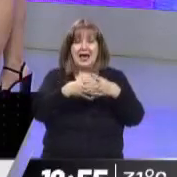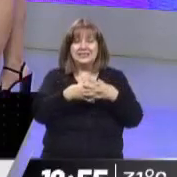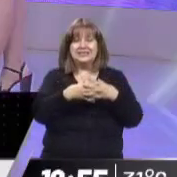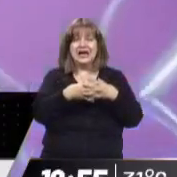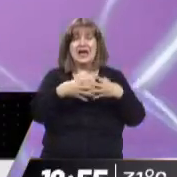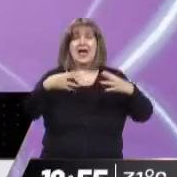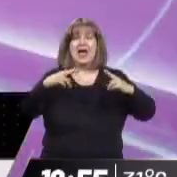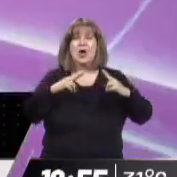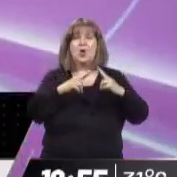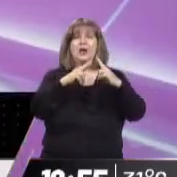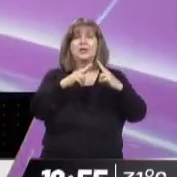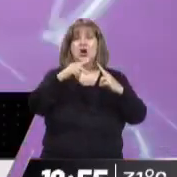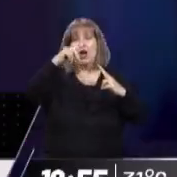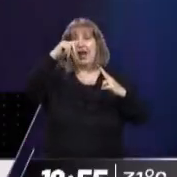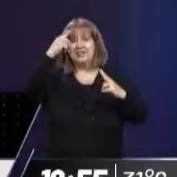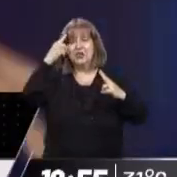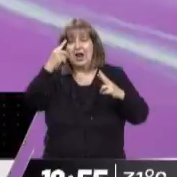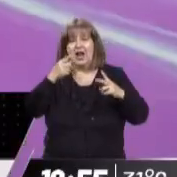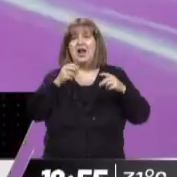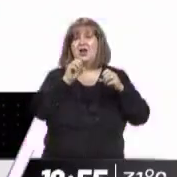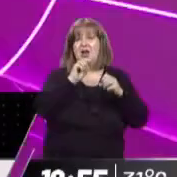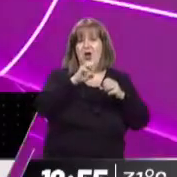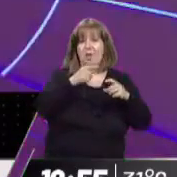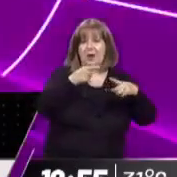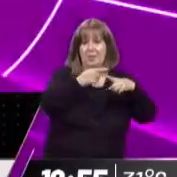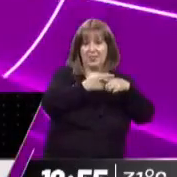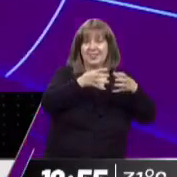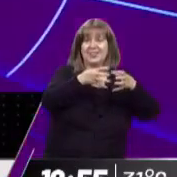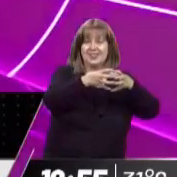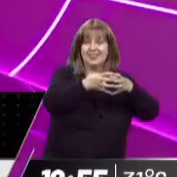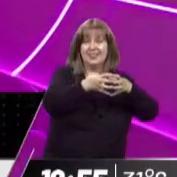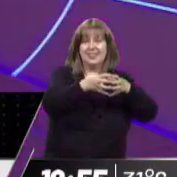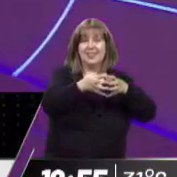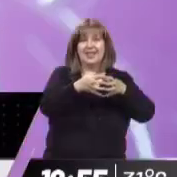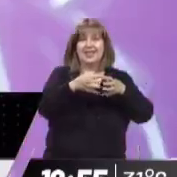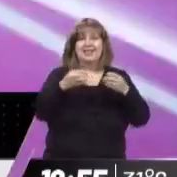Senado, pero la verdad es que esto ha llamado la atención. Bueno, la